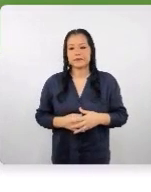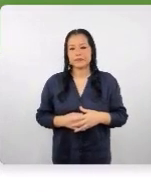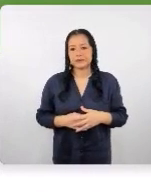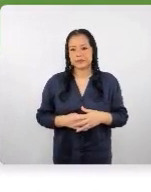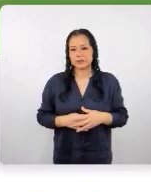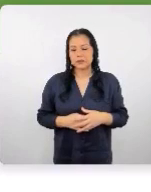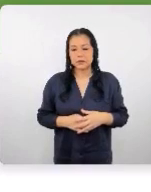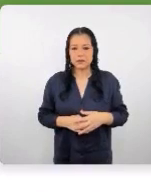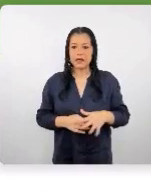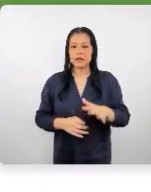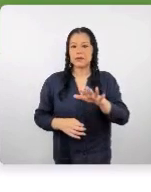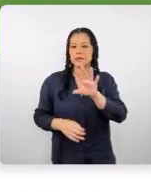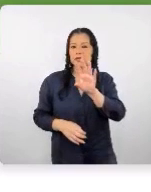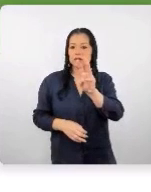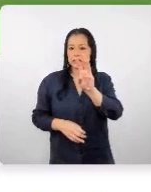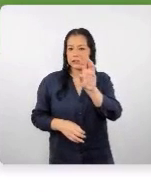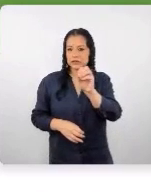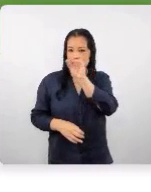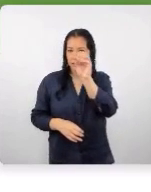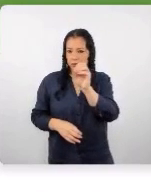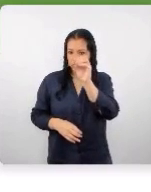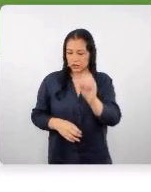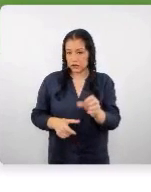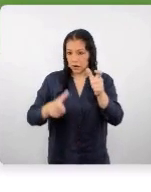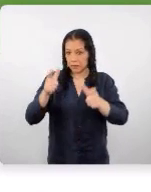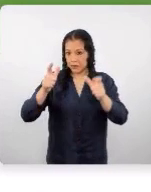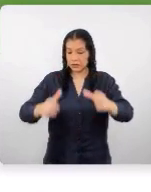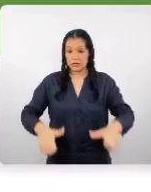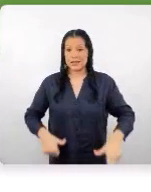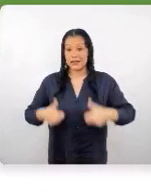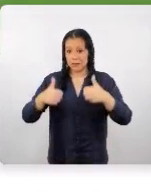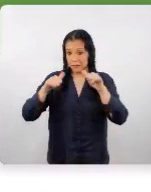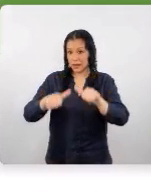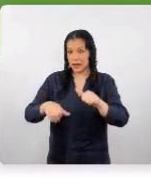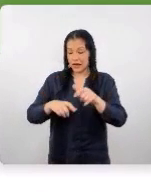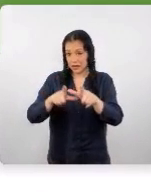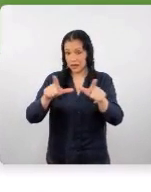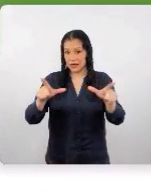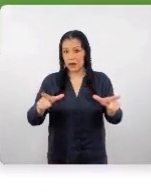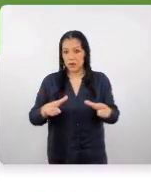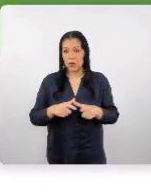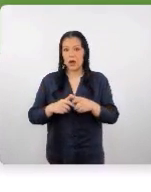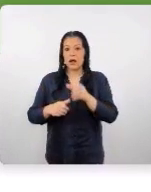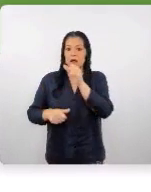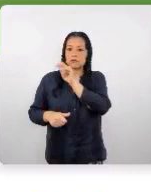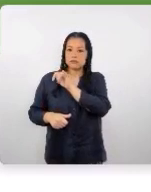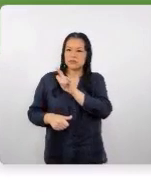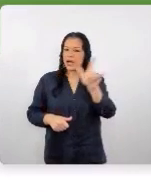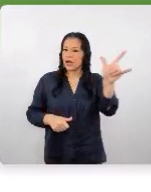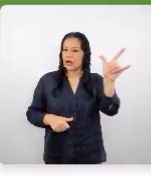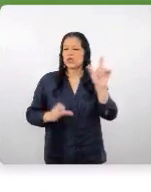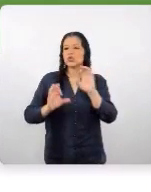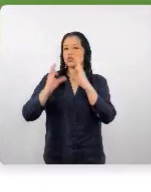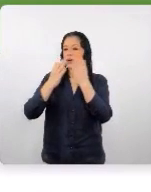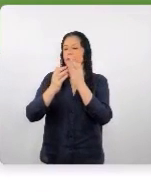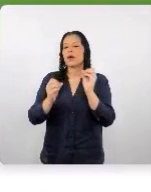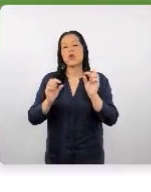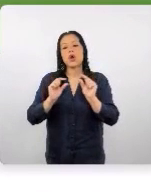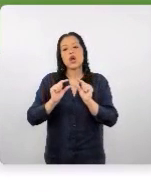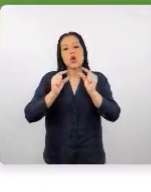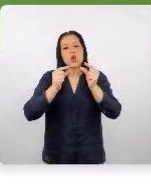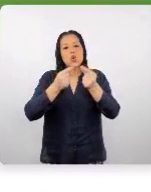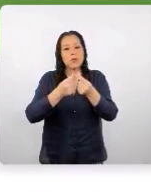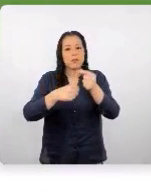Y el 60% de los residentes de Emiratos Árabes Unidos viajan con sus familias o grupos grandes, especialmente durante las